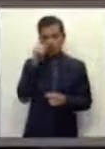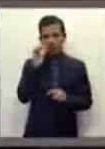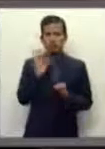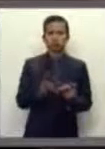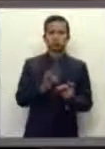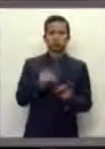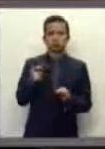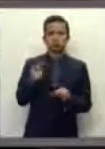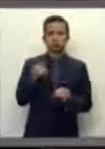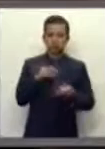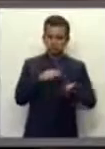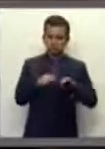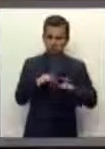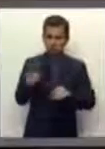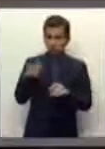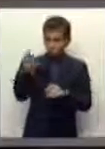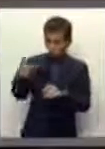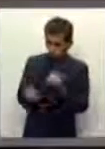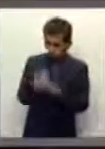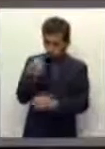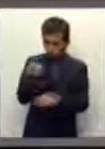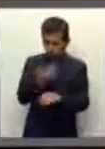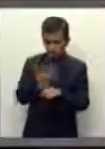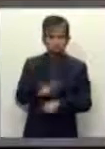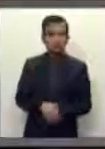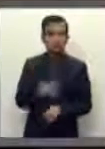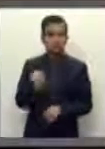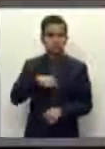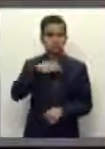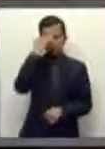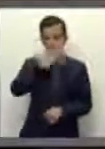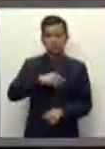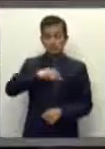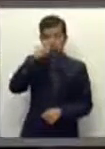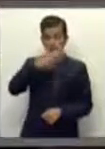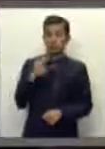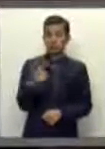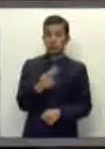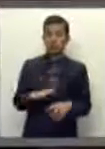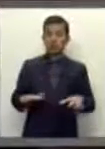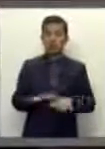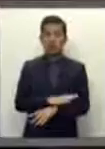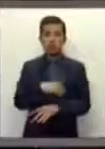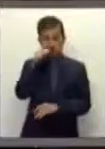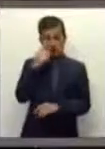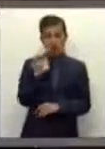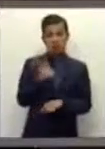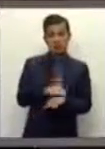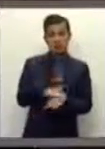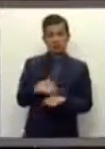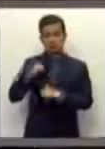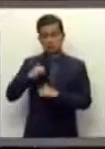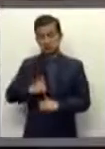desempeño de las funciones del nuevo secretario. Estamos conscientes de que en el país requiere un cambio en la administración pública